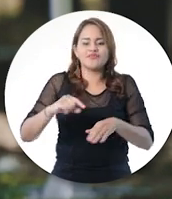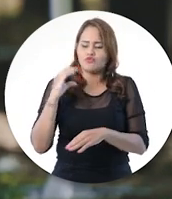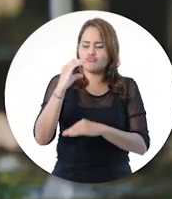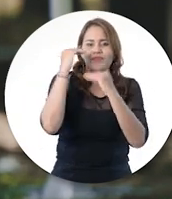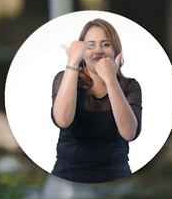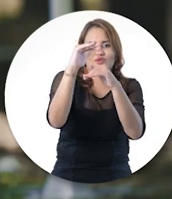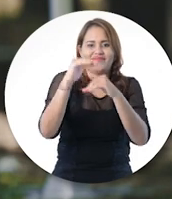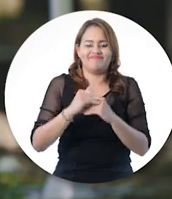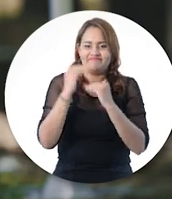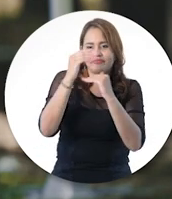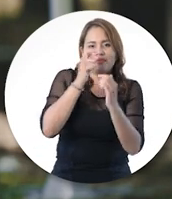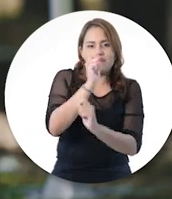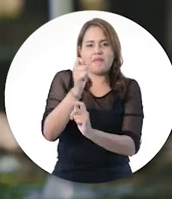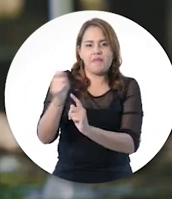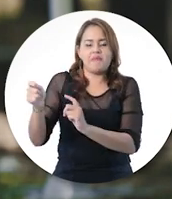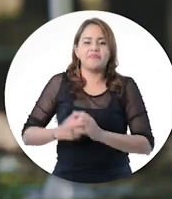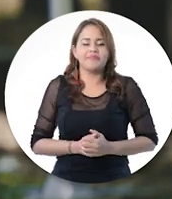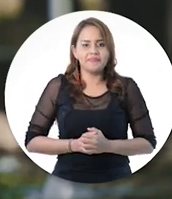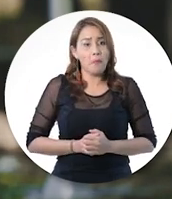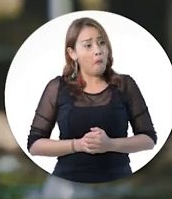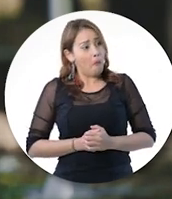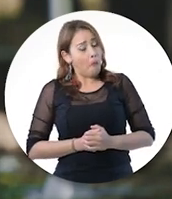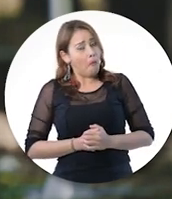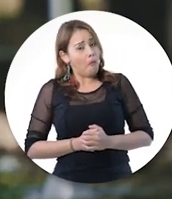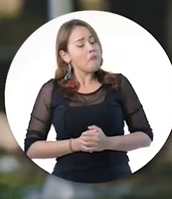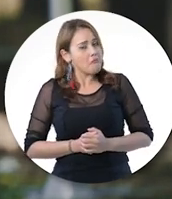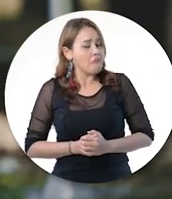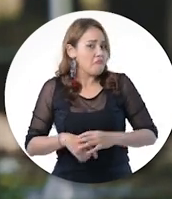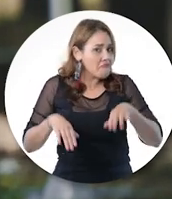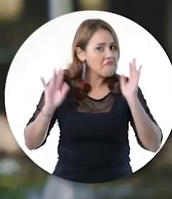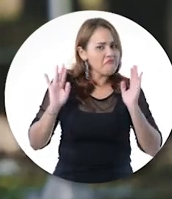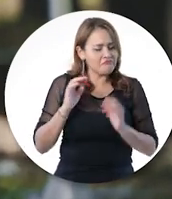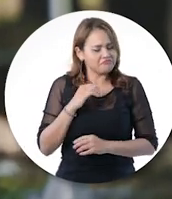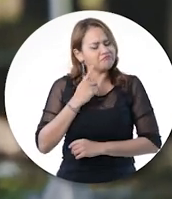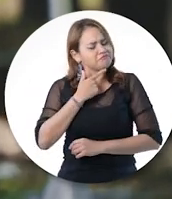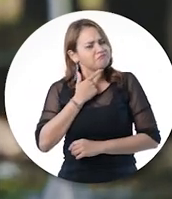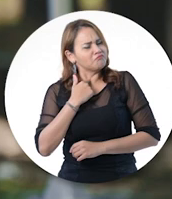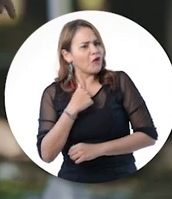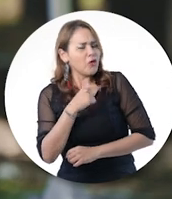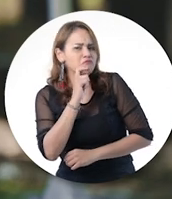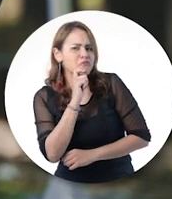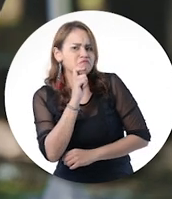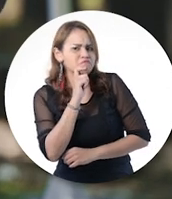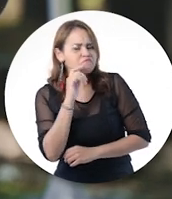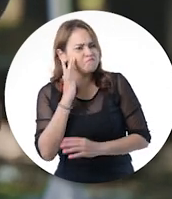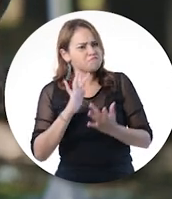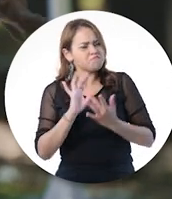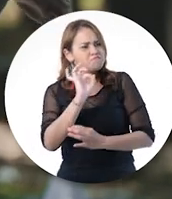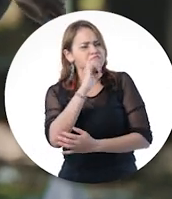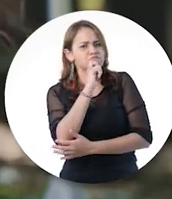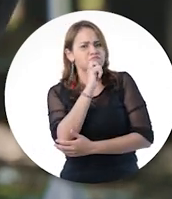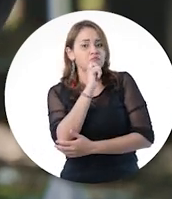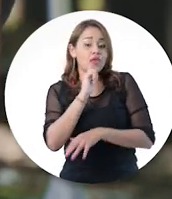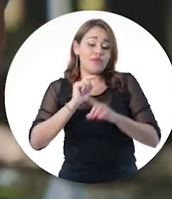salario mínimo mensual legal vigente. Fe, pues la verdad es que todo suena firme.